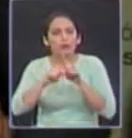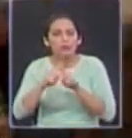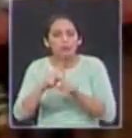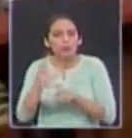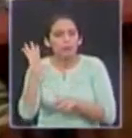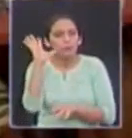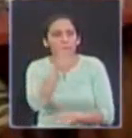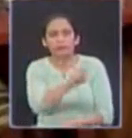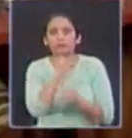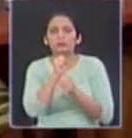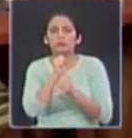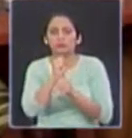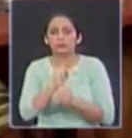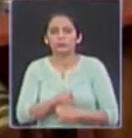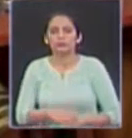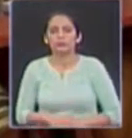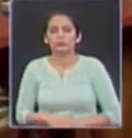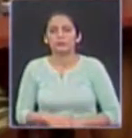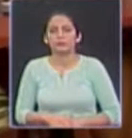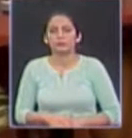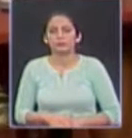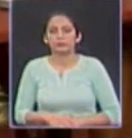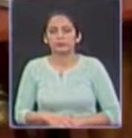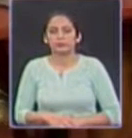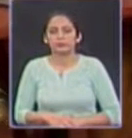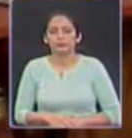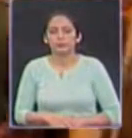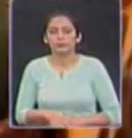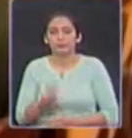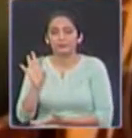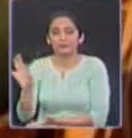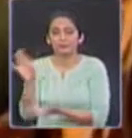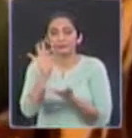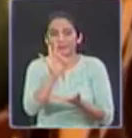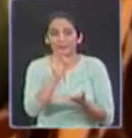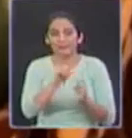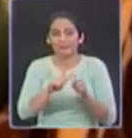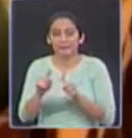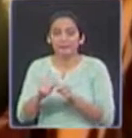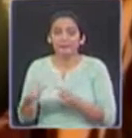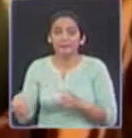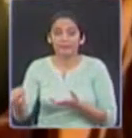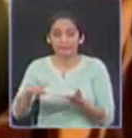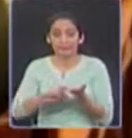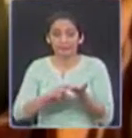en la reunión estuvieron los representantes que conforman el frente social chileno perlaza télérama noticias